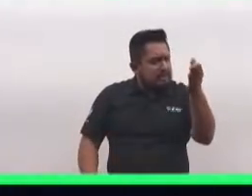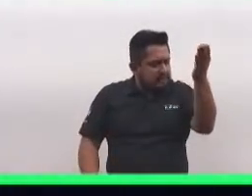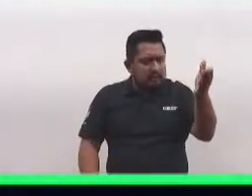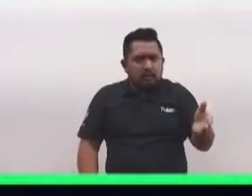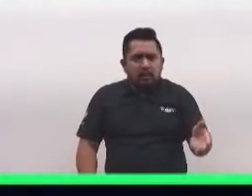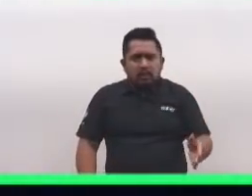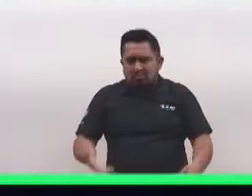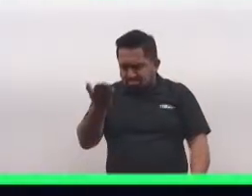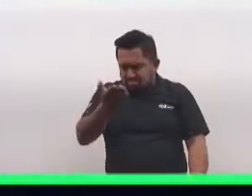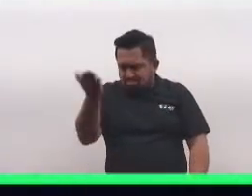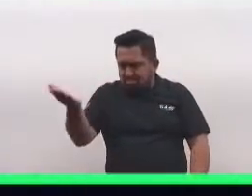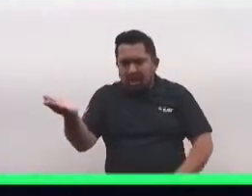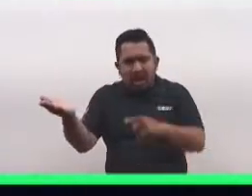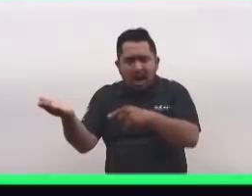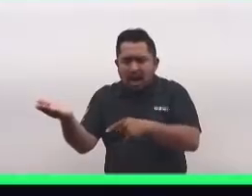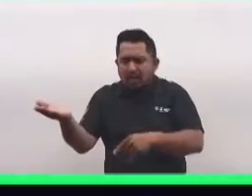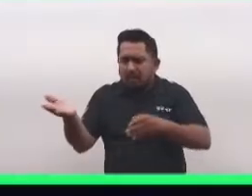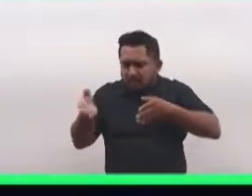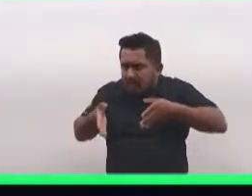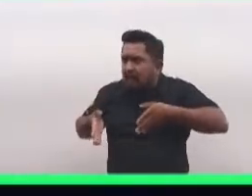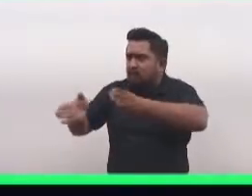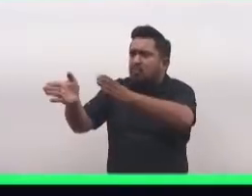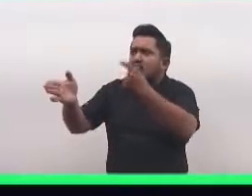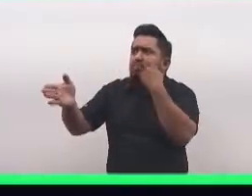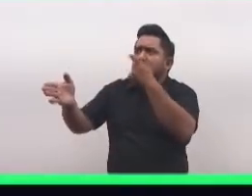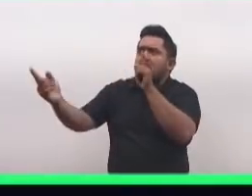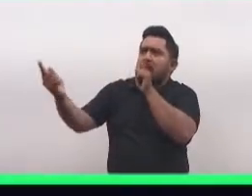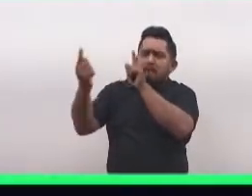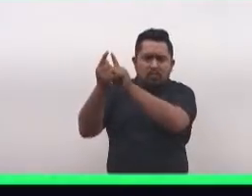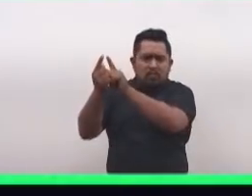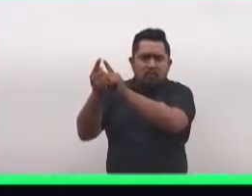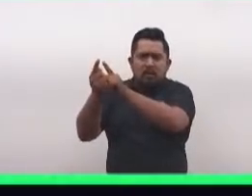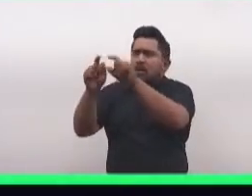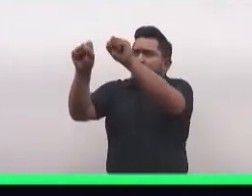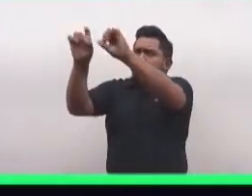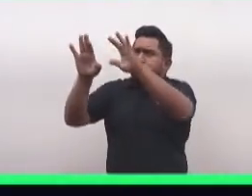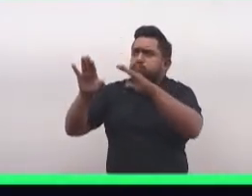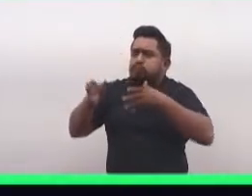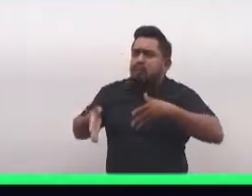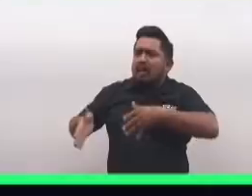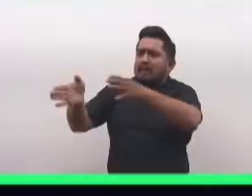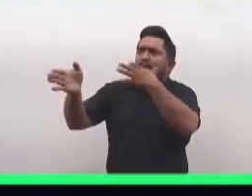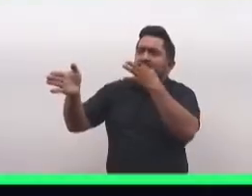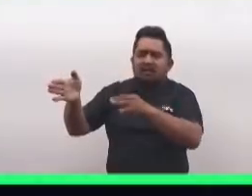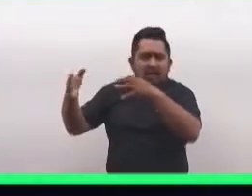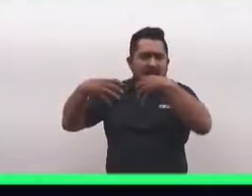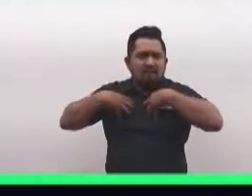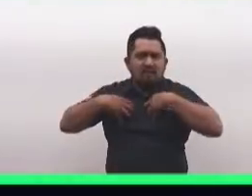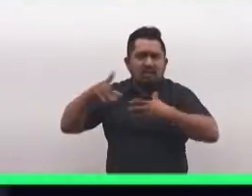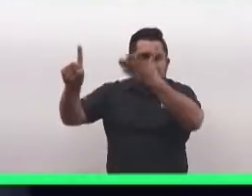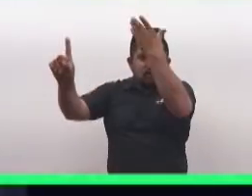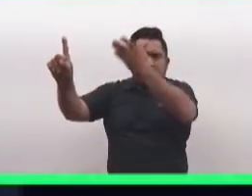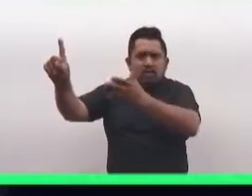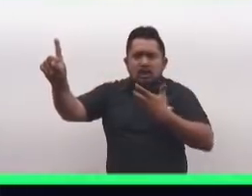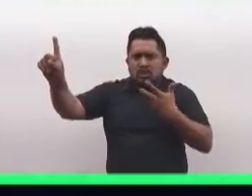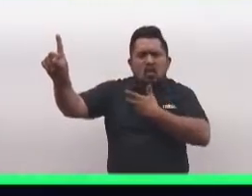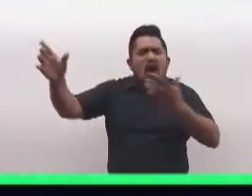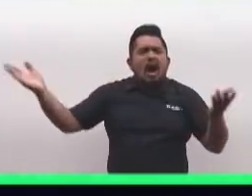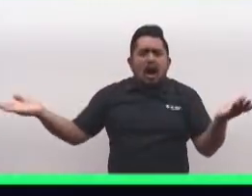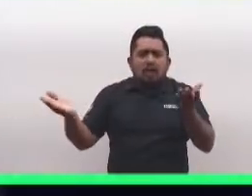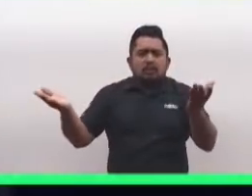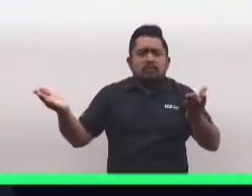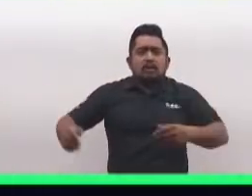están el camino está trazado él es la luz él es el camino él es la verdad él es la vida entonces qué estoy haciendo